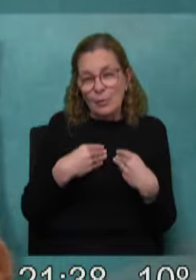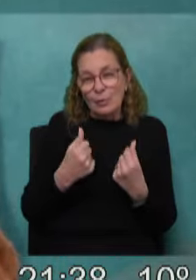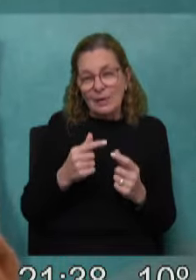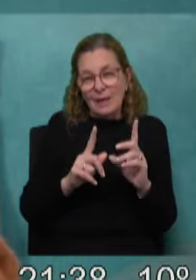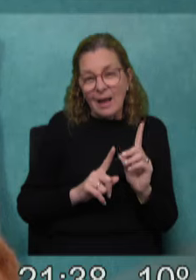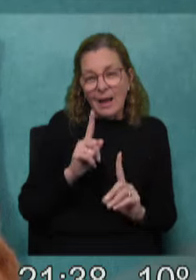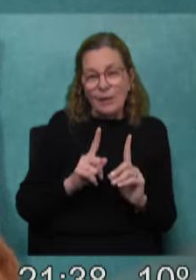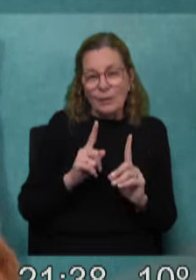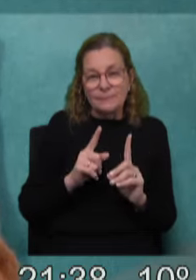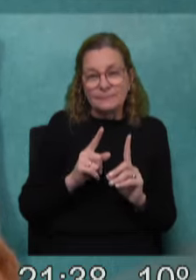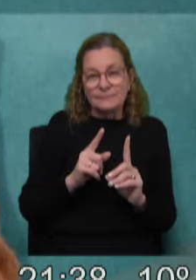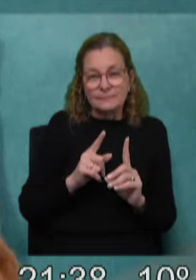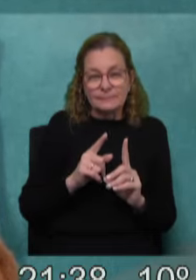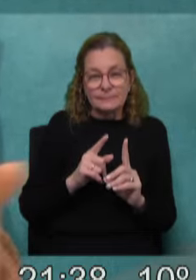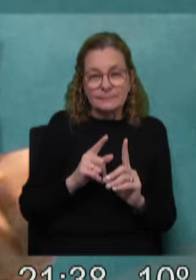algo